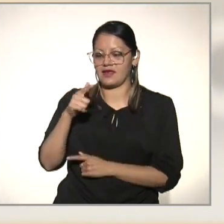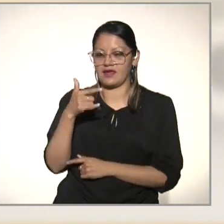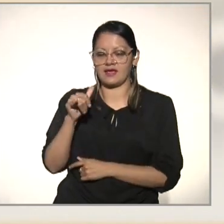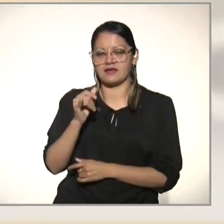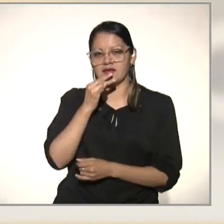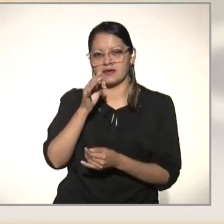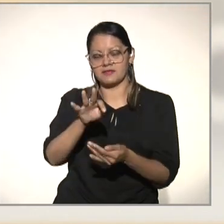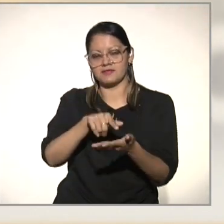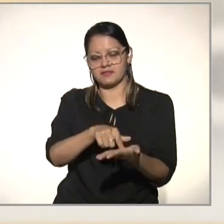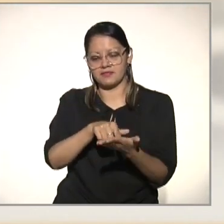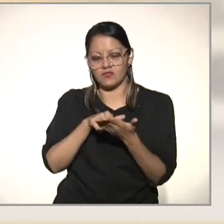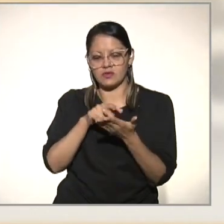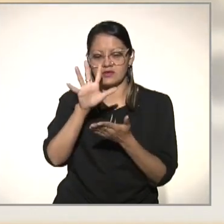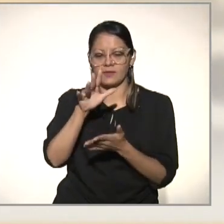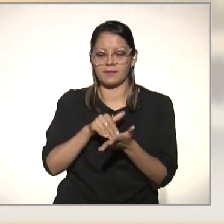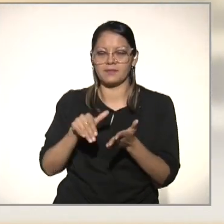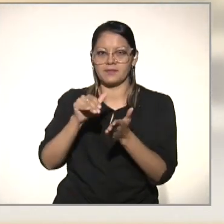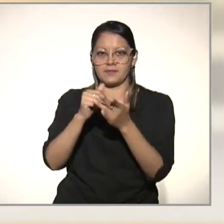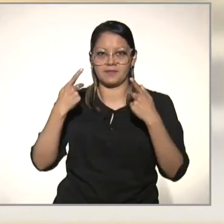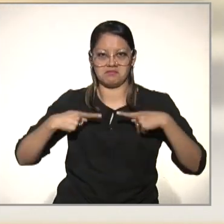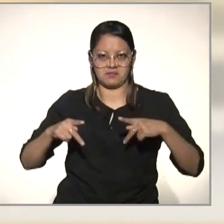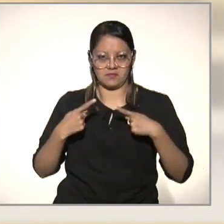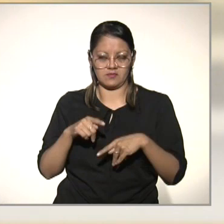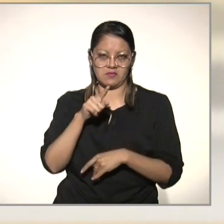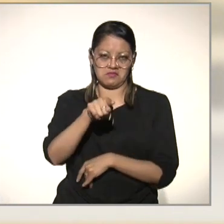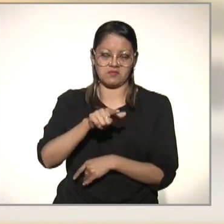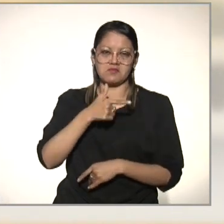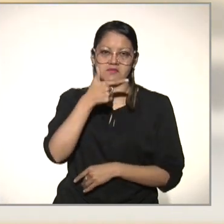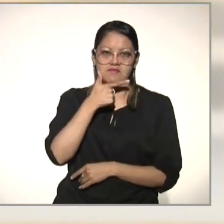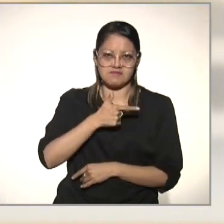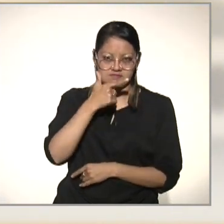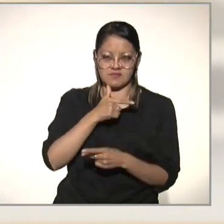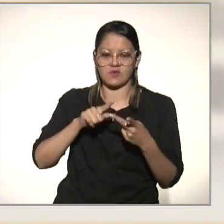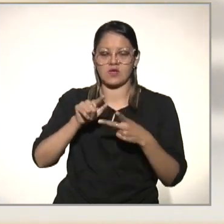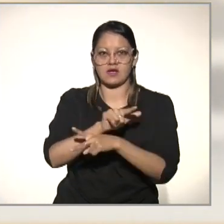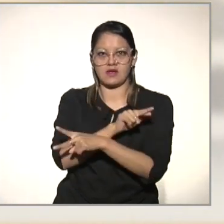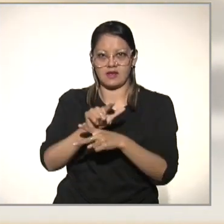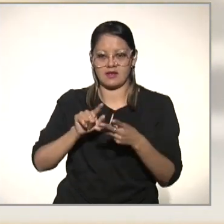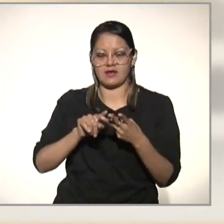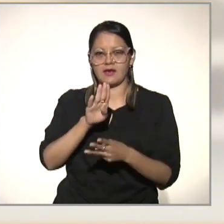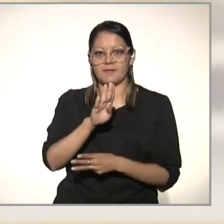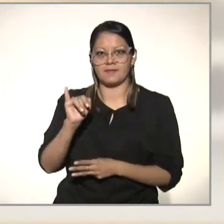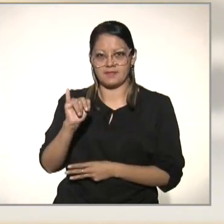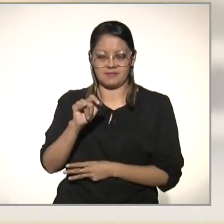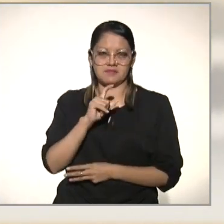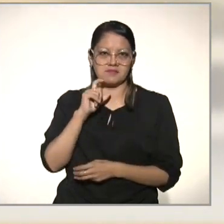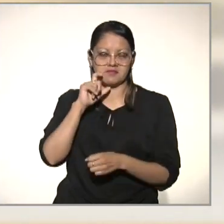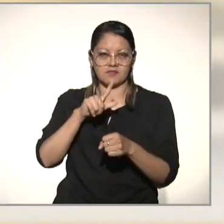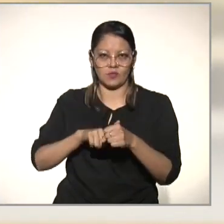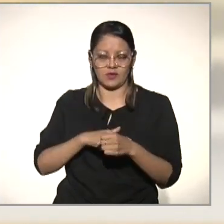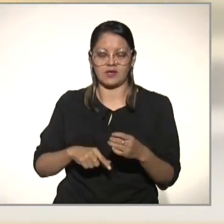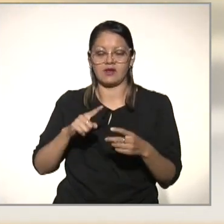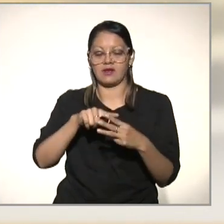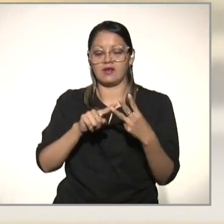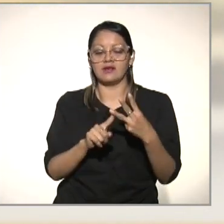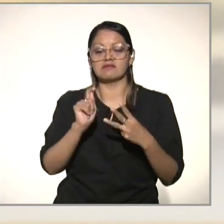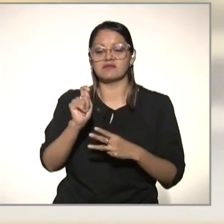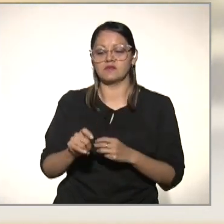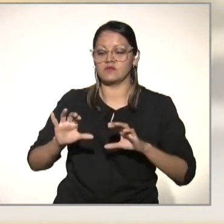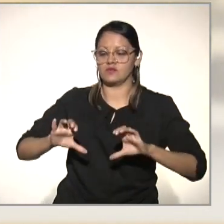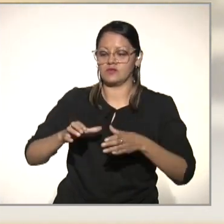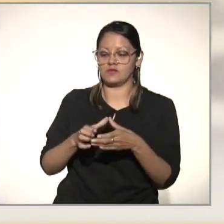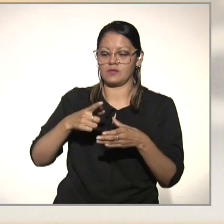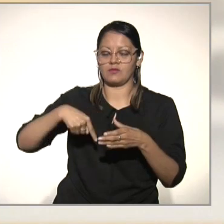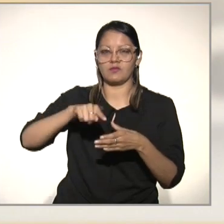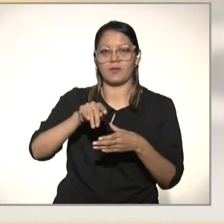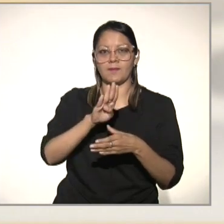5 millones de personas se identifican como lesbianas, gays y bisexuales en México y expone que la comunidad